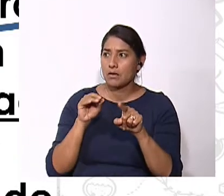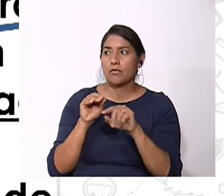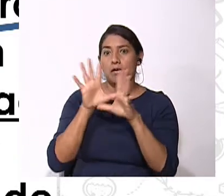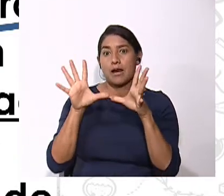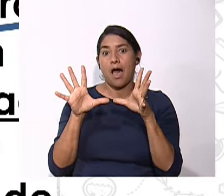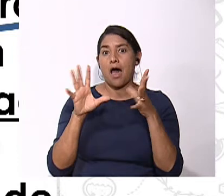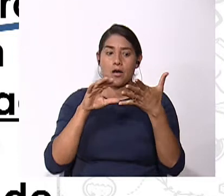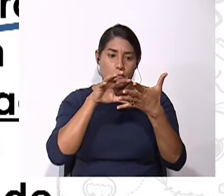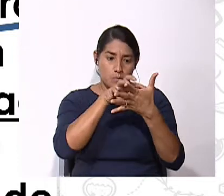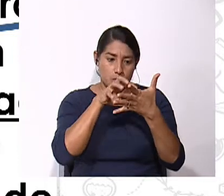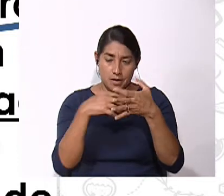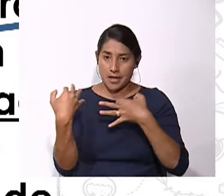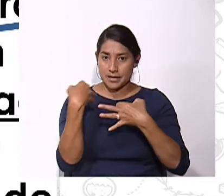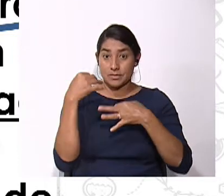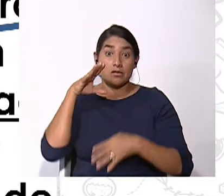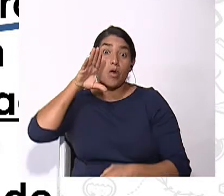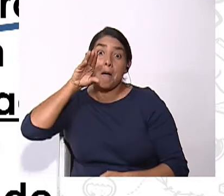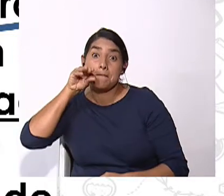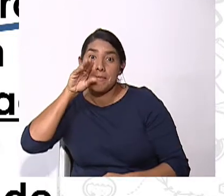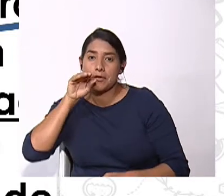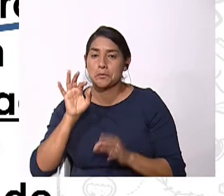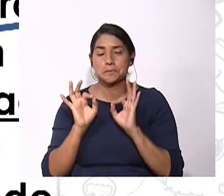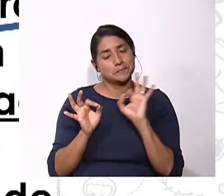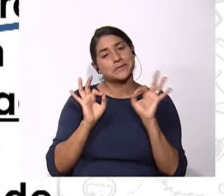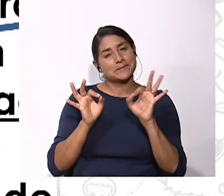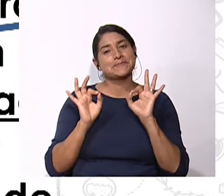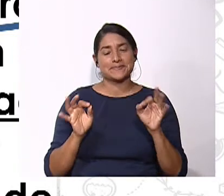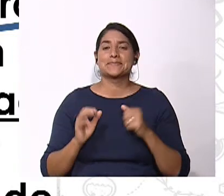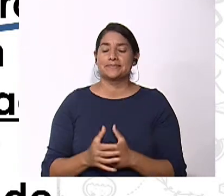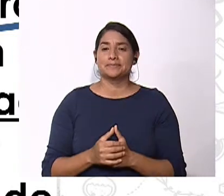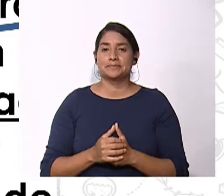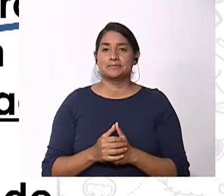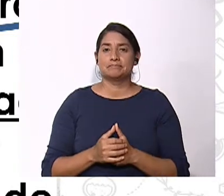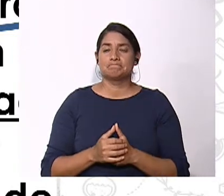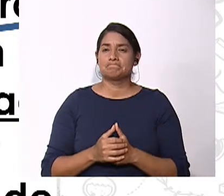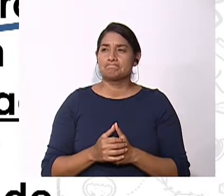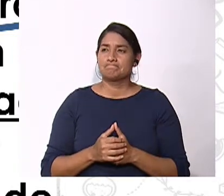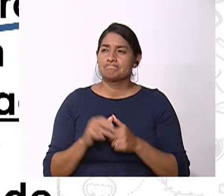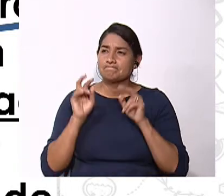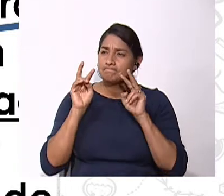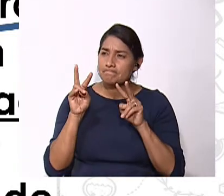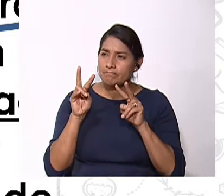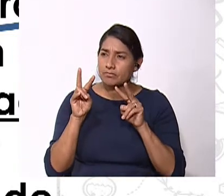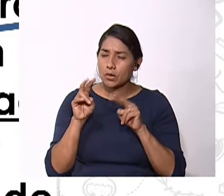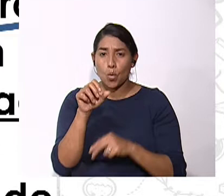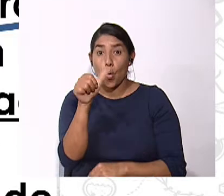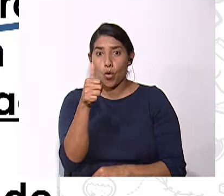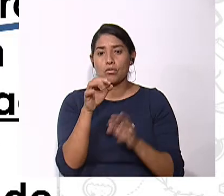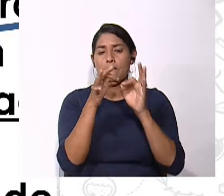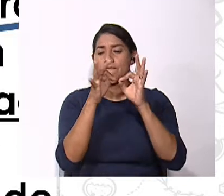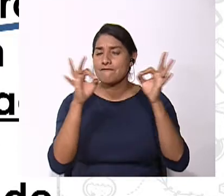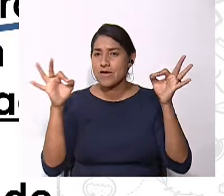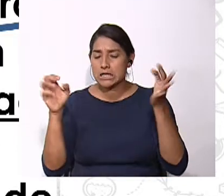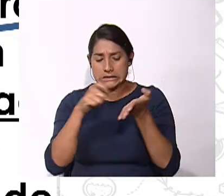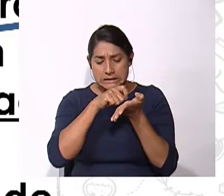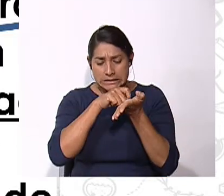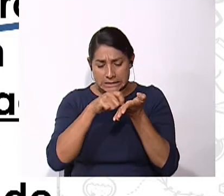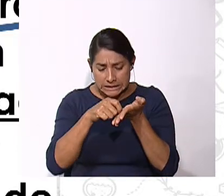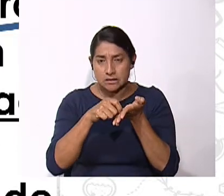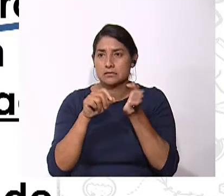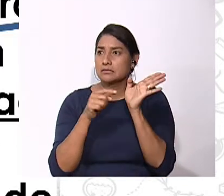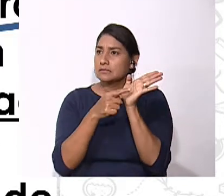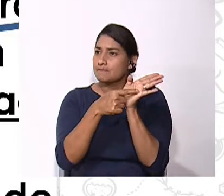de perros. Muy bien. Y tengo frases subrayadas.